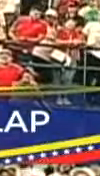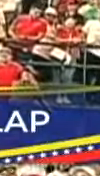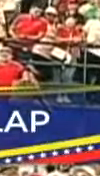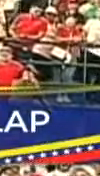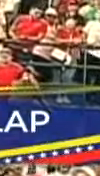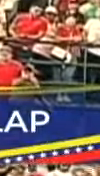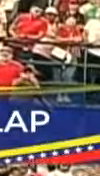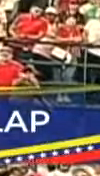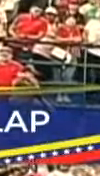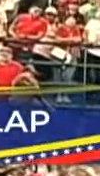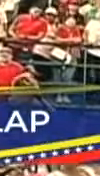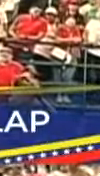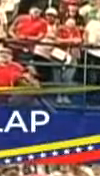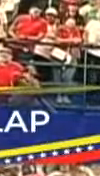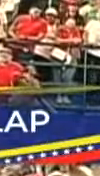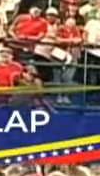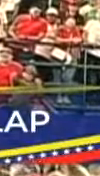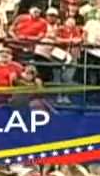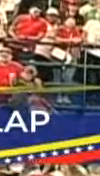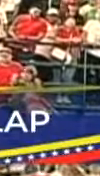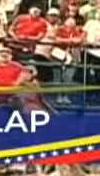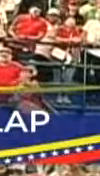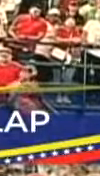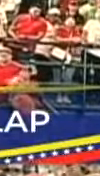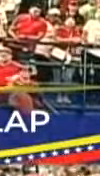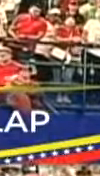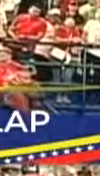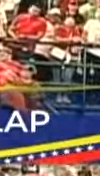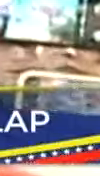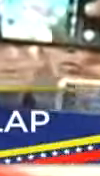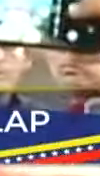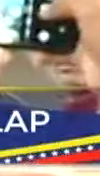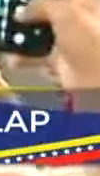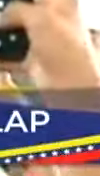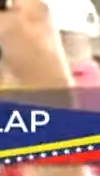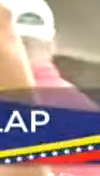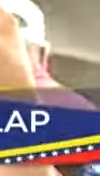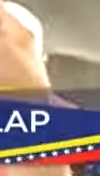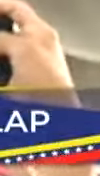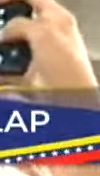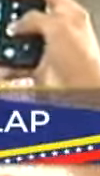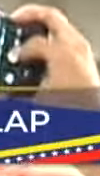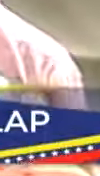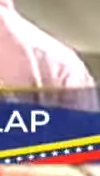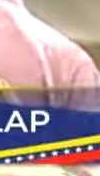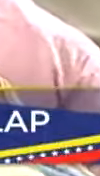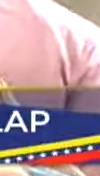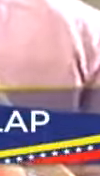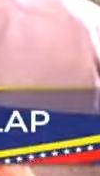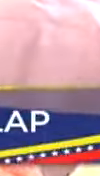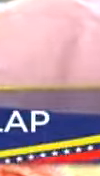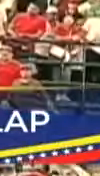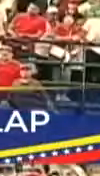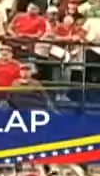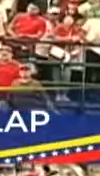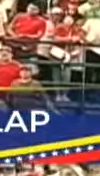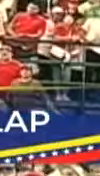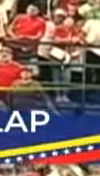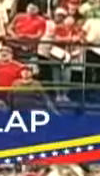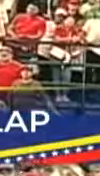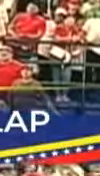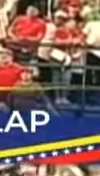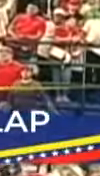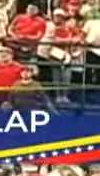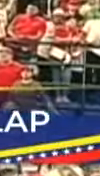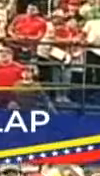gran señor. Encuentro el día de hoy celebrando el octavo aniversario de los comités locales de abastecimiento y producción. El presidente Nicolás Maduro